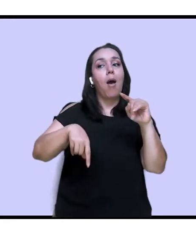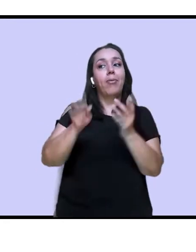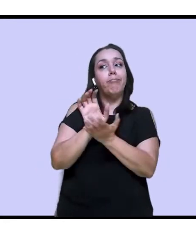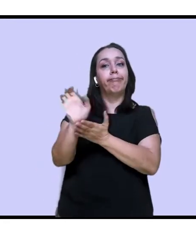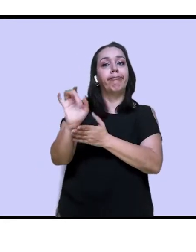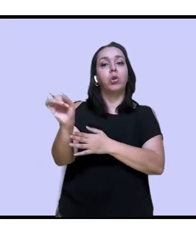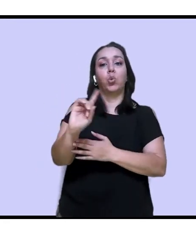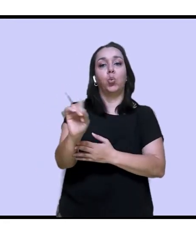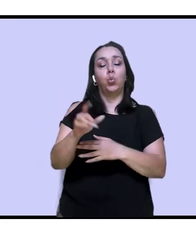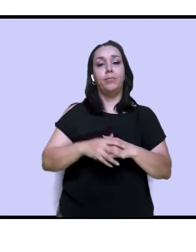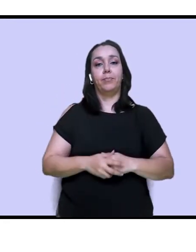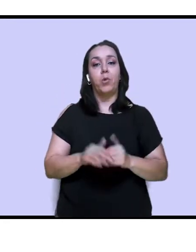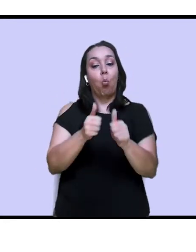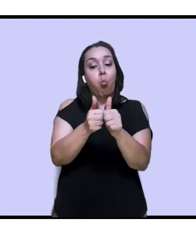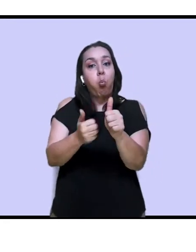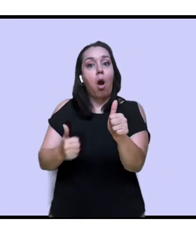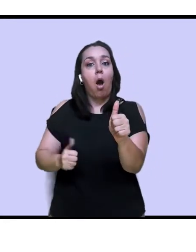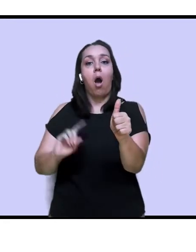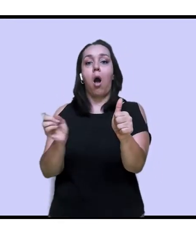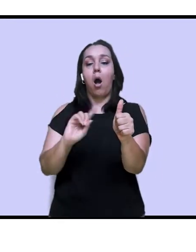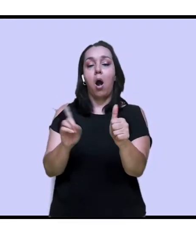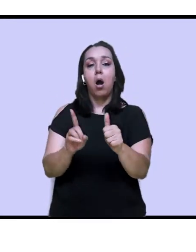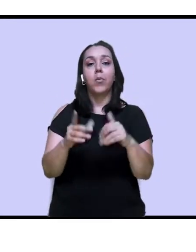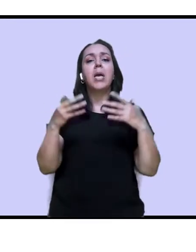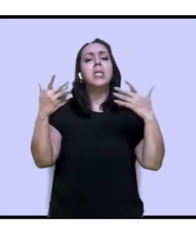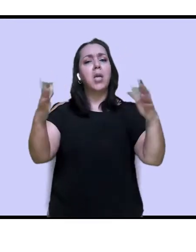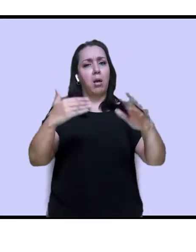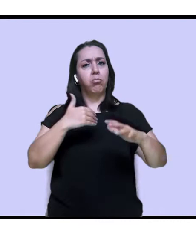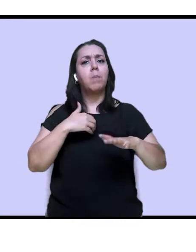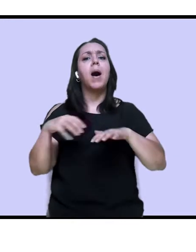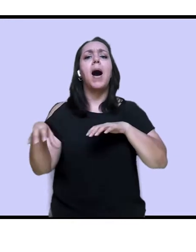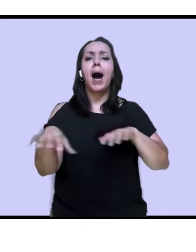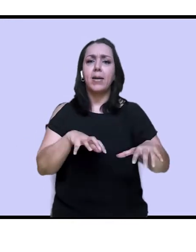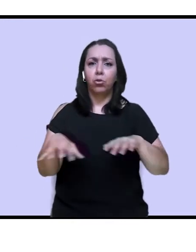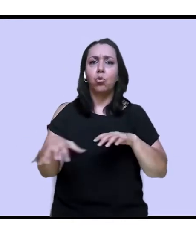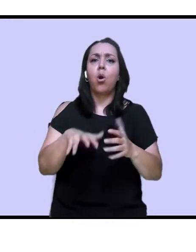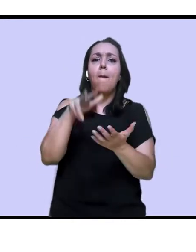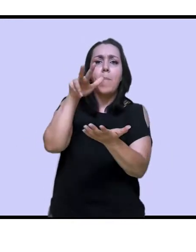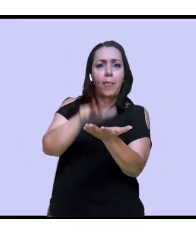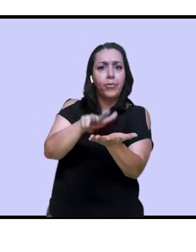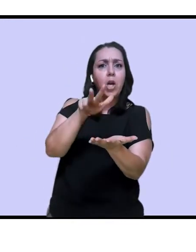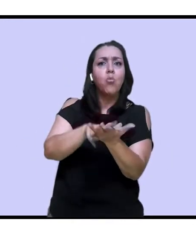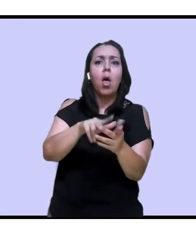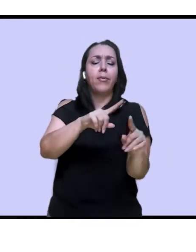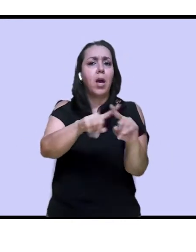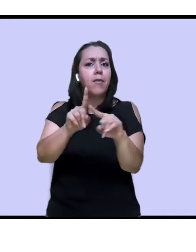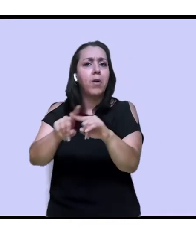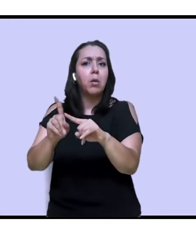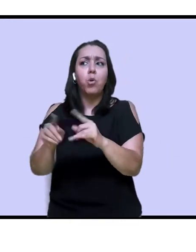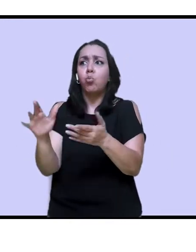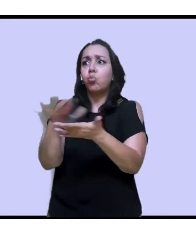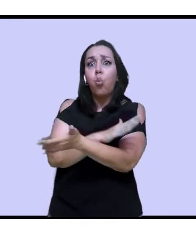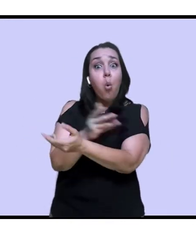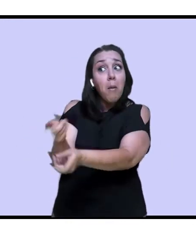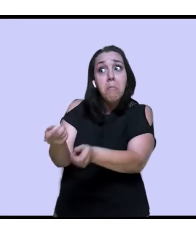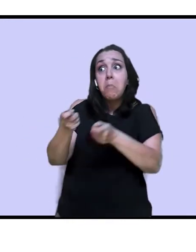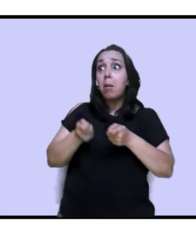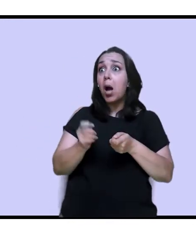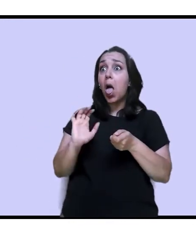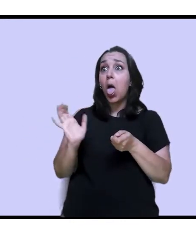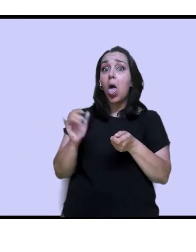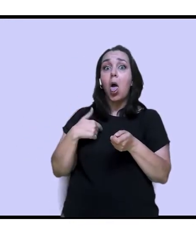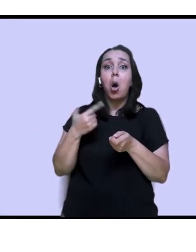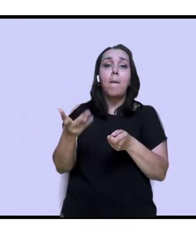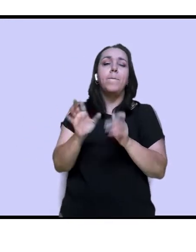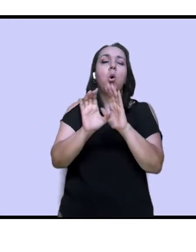dejar a nadie atrás. Que efectivamente existen acciones para matricular si las personas no traen